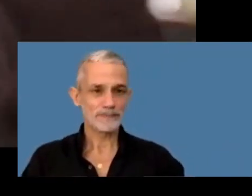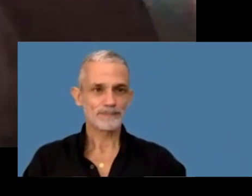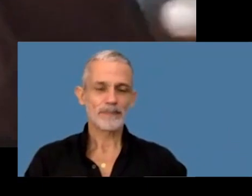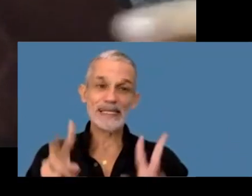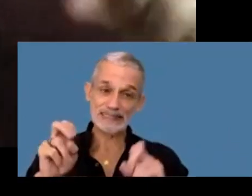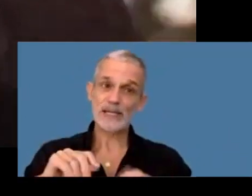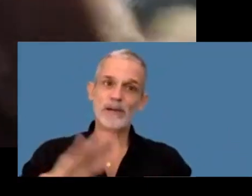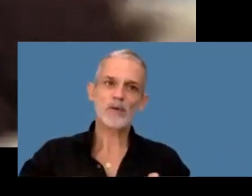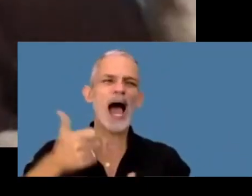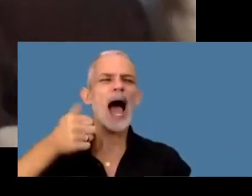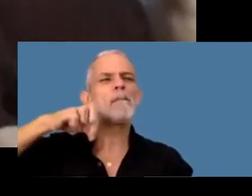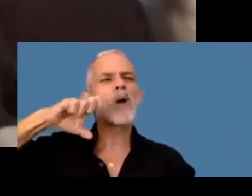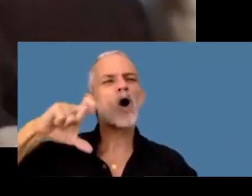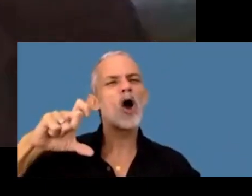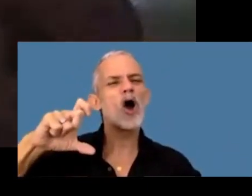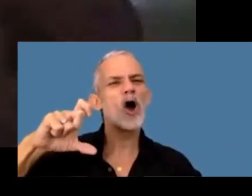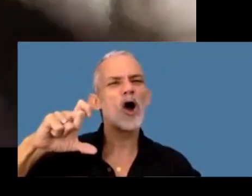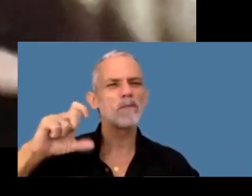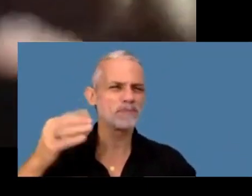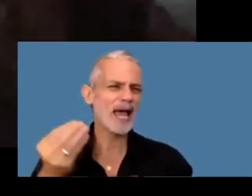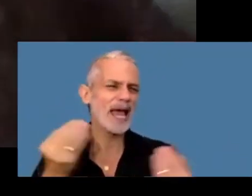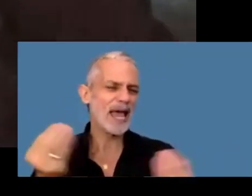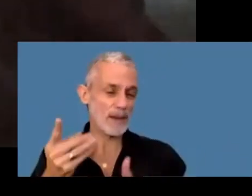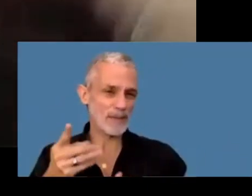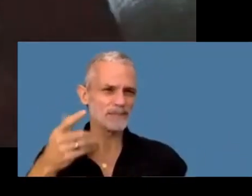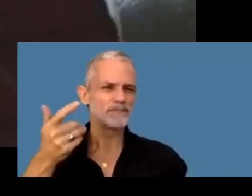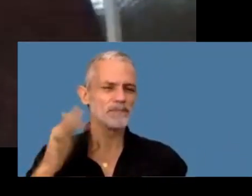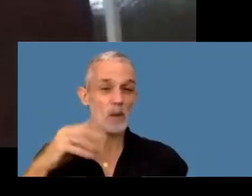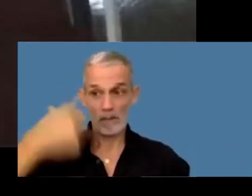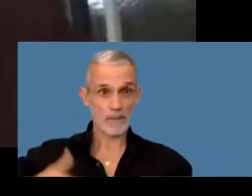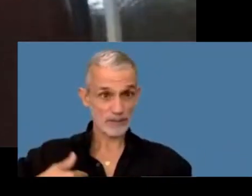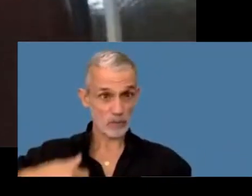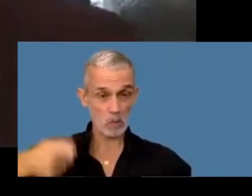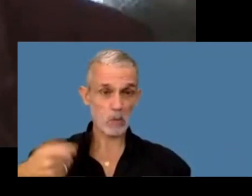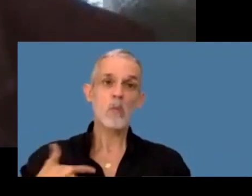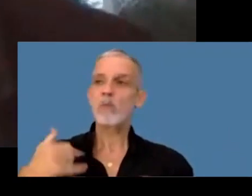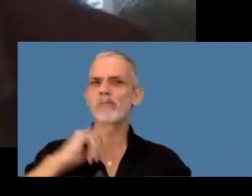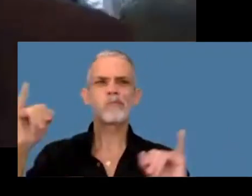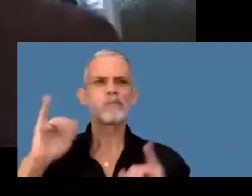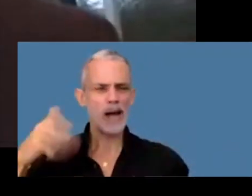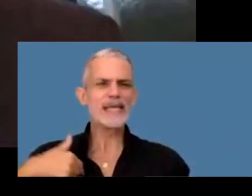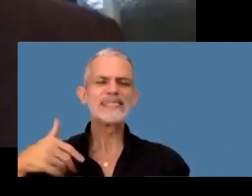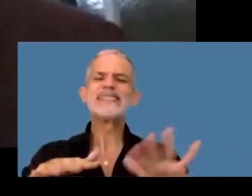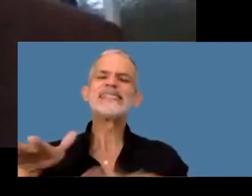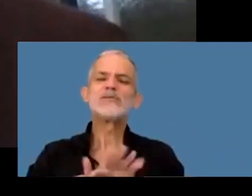imputación. Entonces, no es tan directo el encuadre. Depende cuál es la situación del contribuyente.